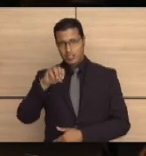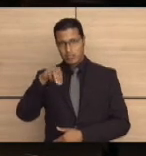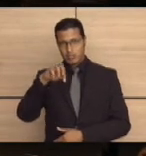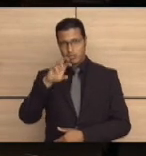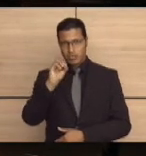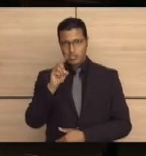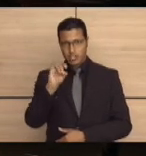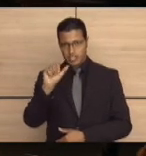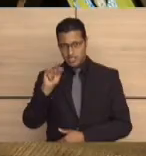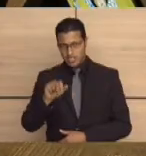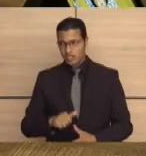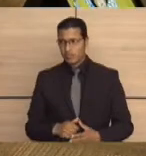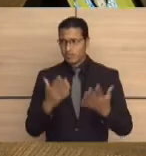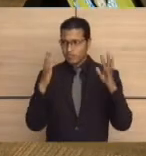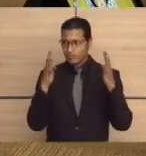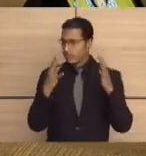favor.